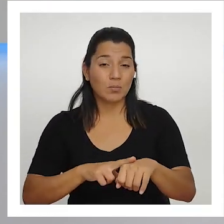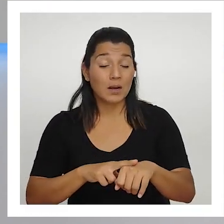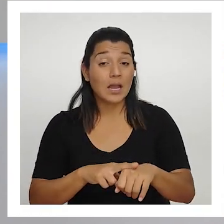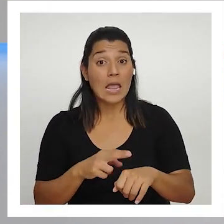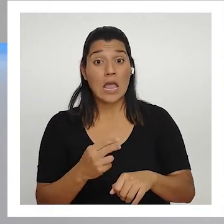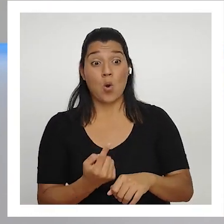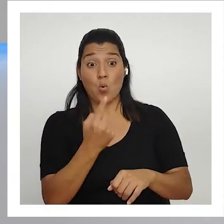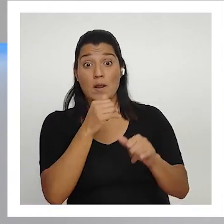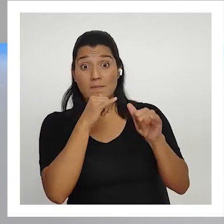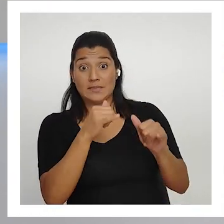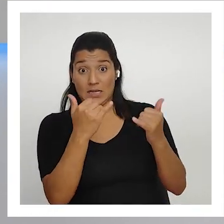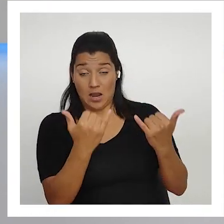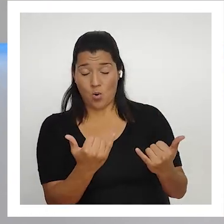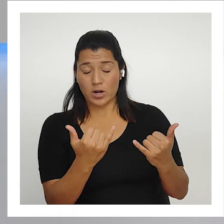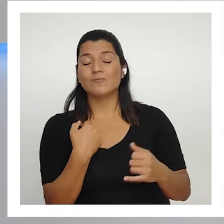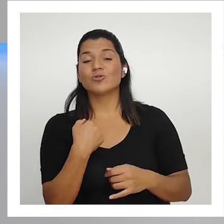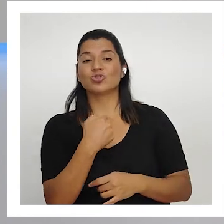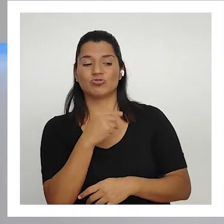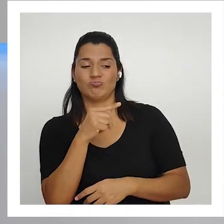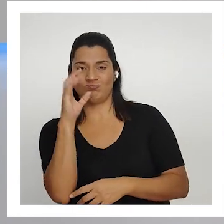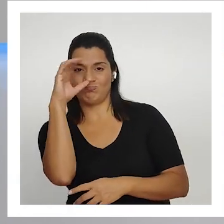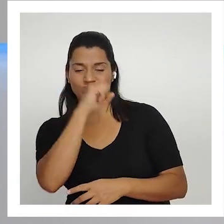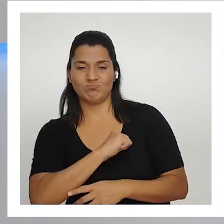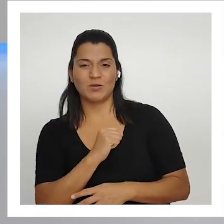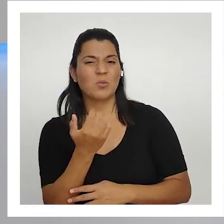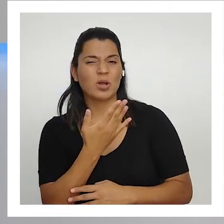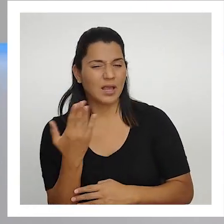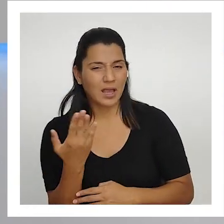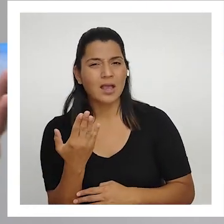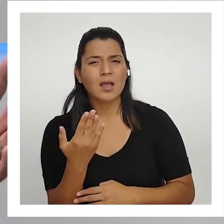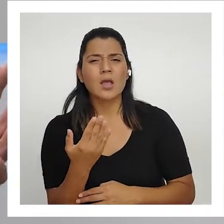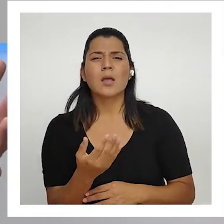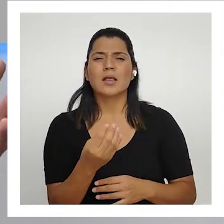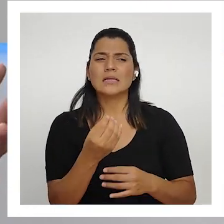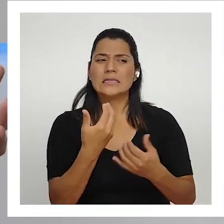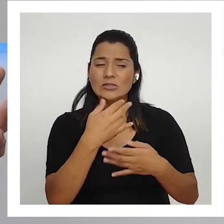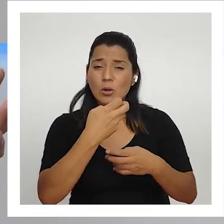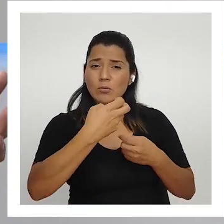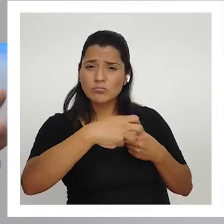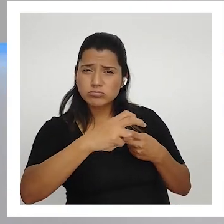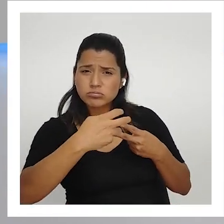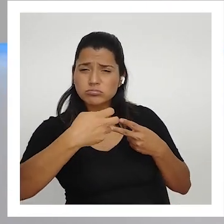de todo, que únicamente realicemos el pago. Y otra de las situaciones que eventualmente también